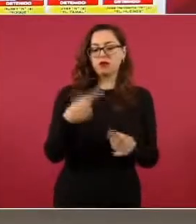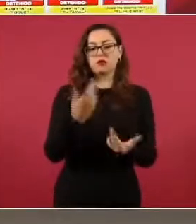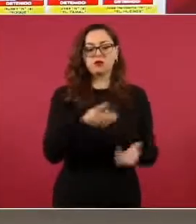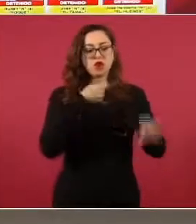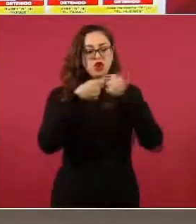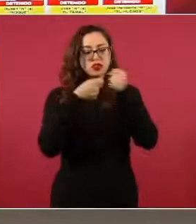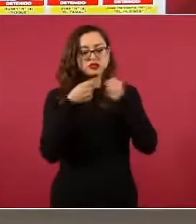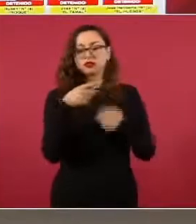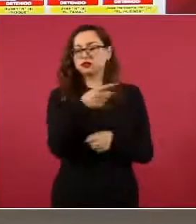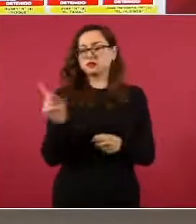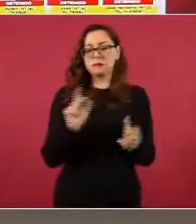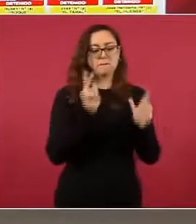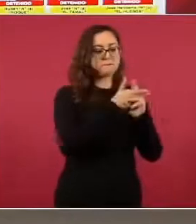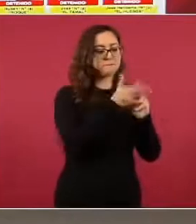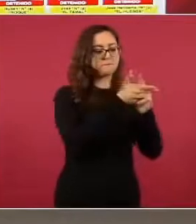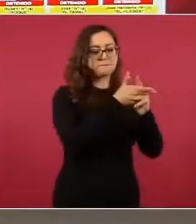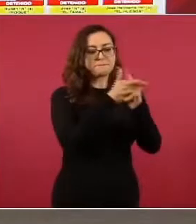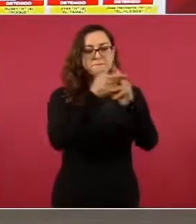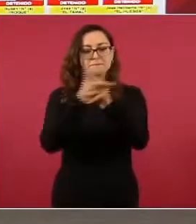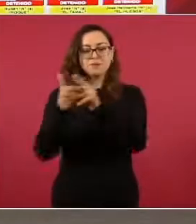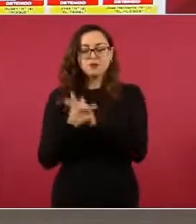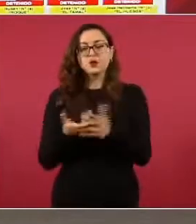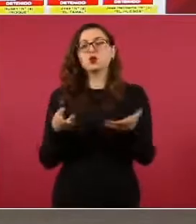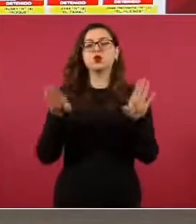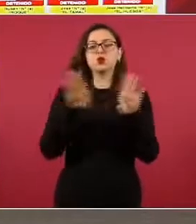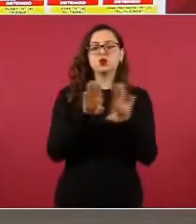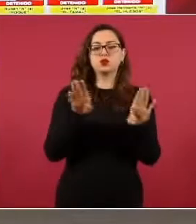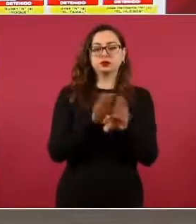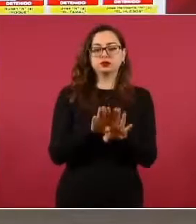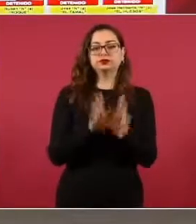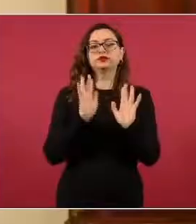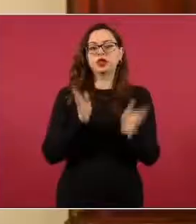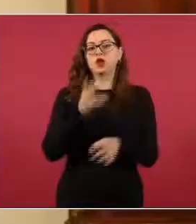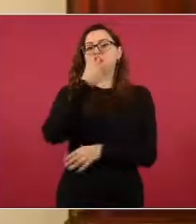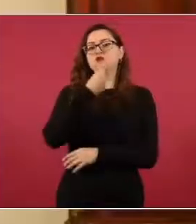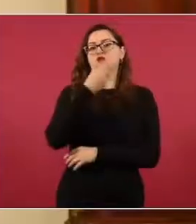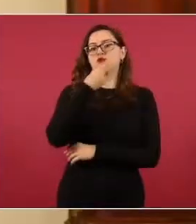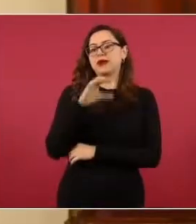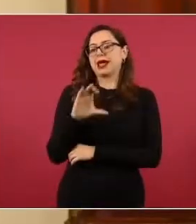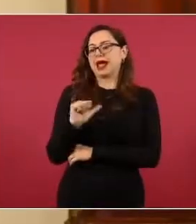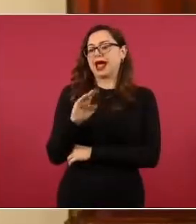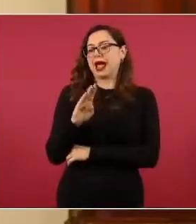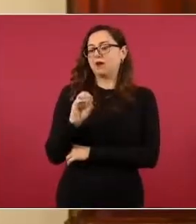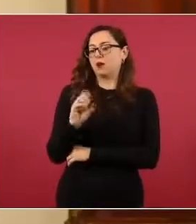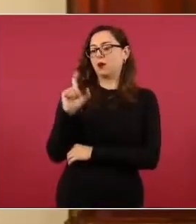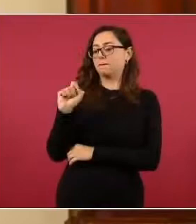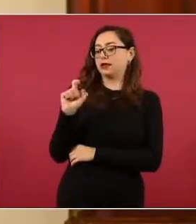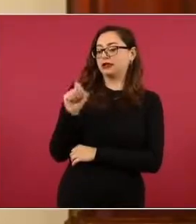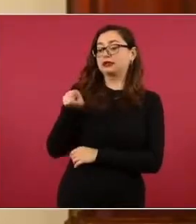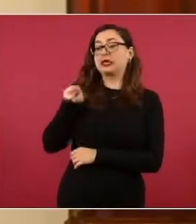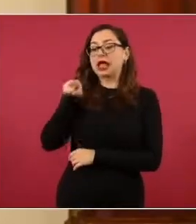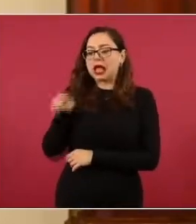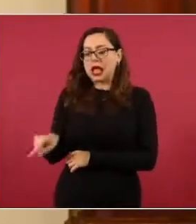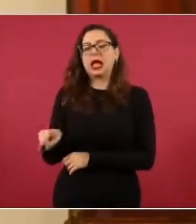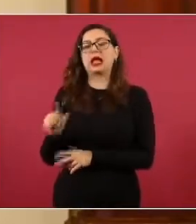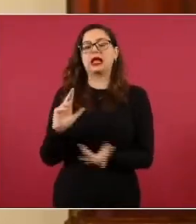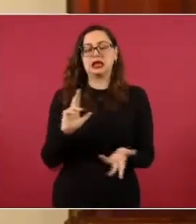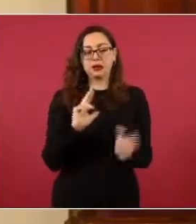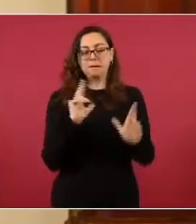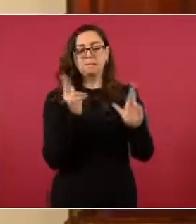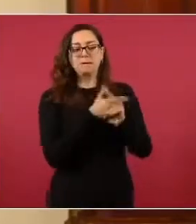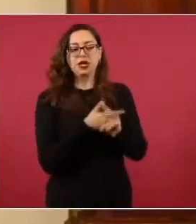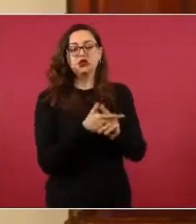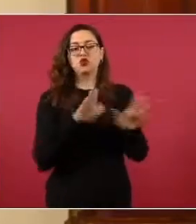periodistas, informar que el cabo 20, presunto autor intelectual del homicidio del periodista